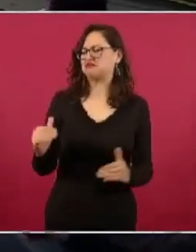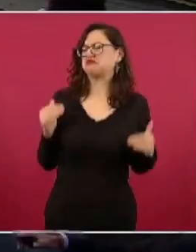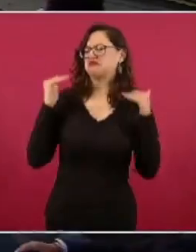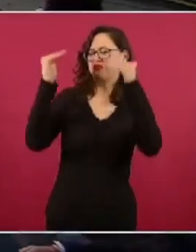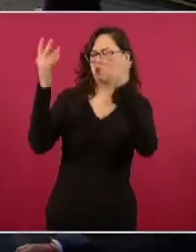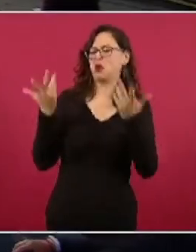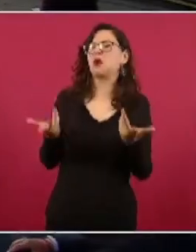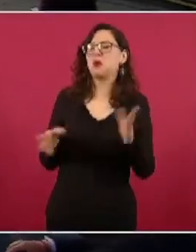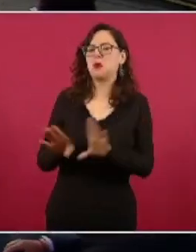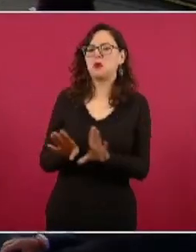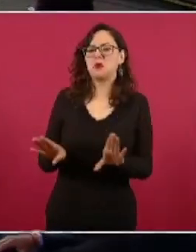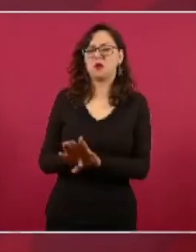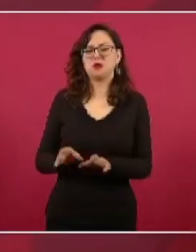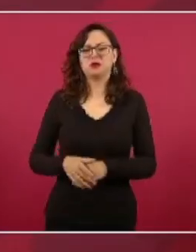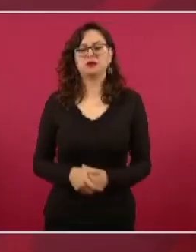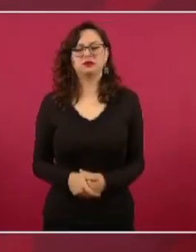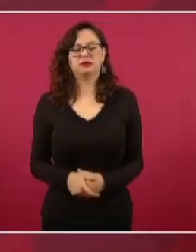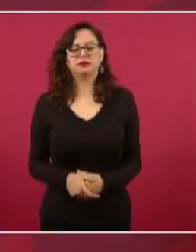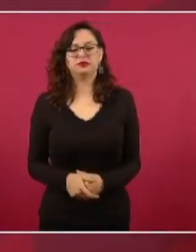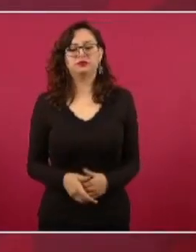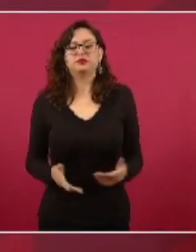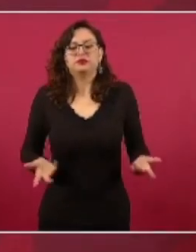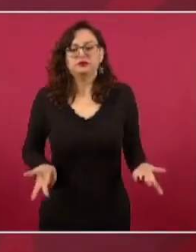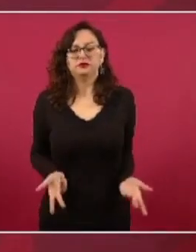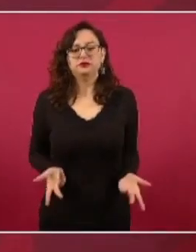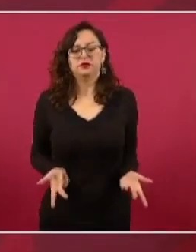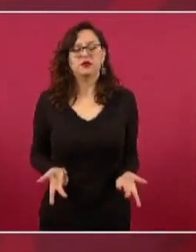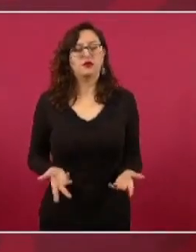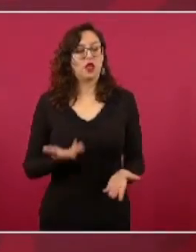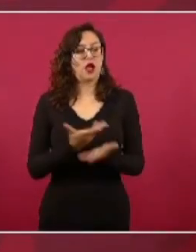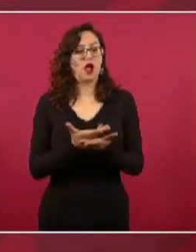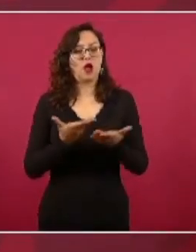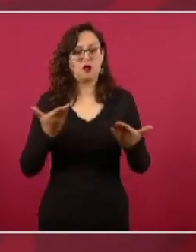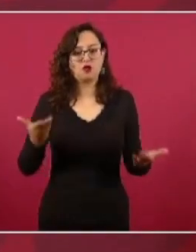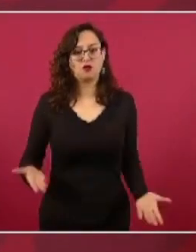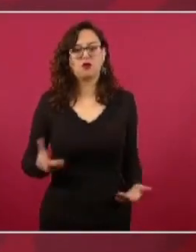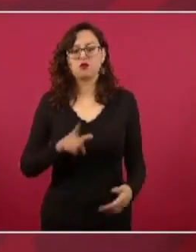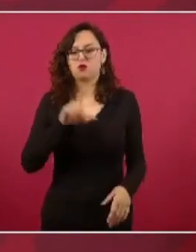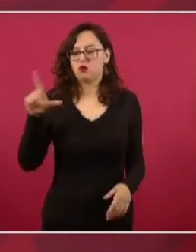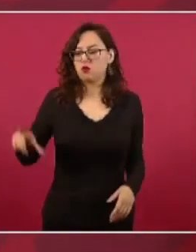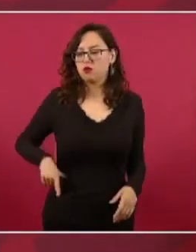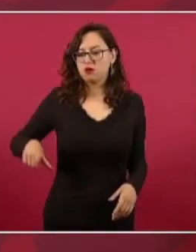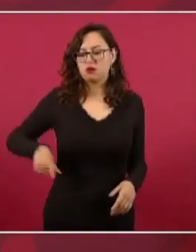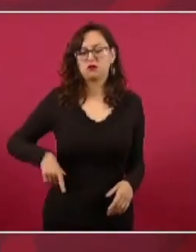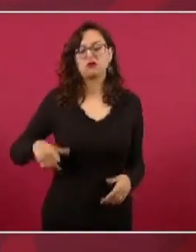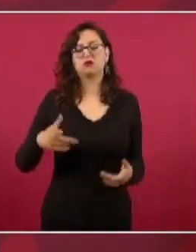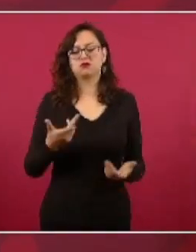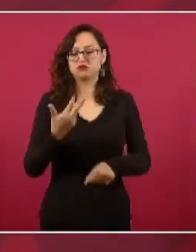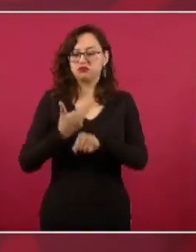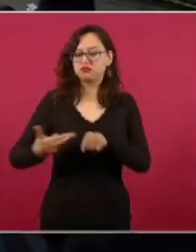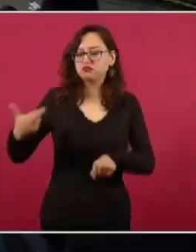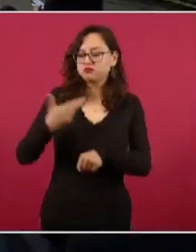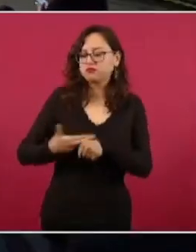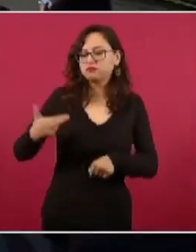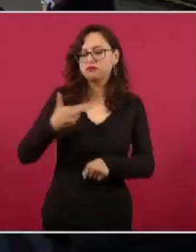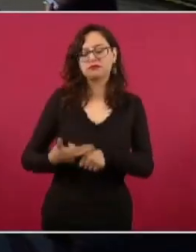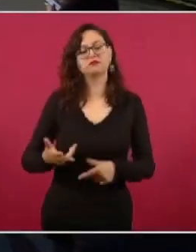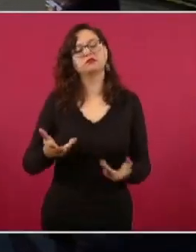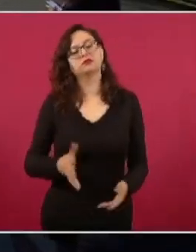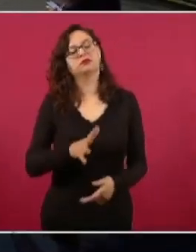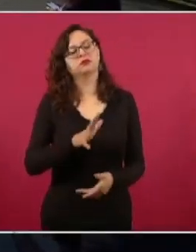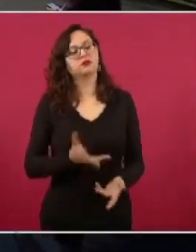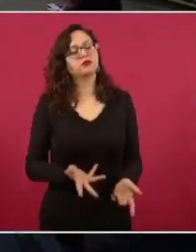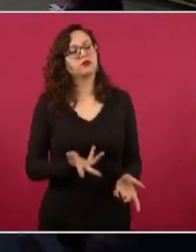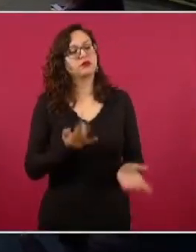ya no se condonan los impuestos a los potentados, no solo ahora ya todos